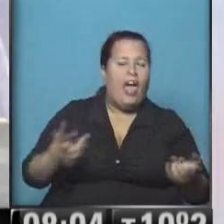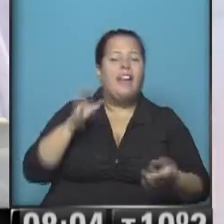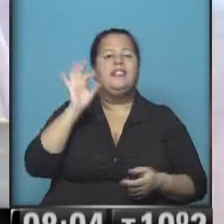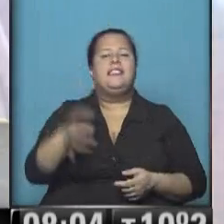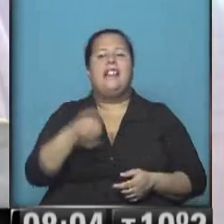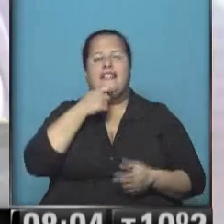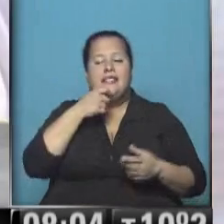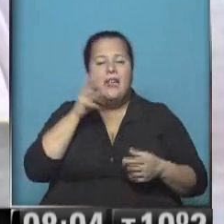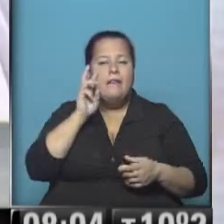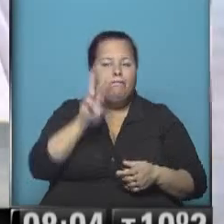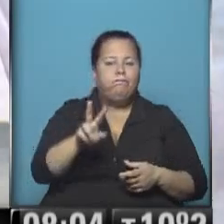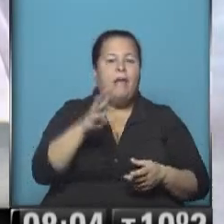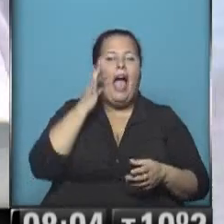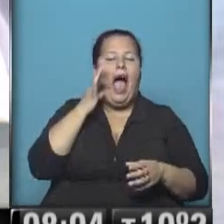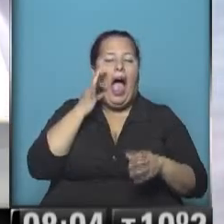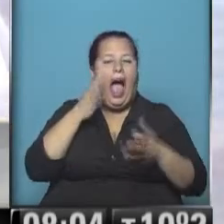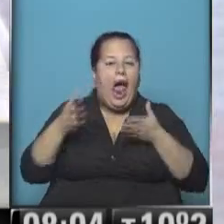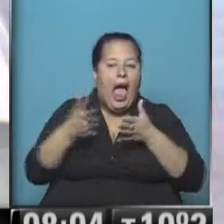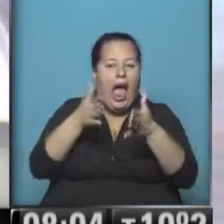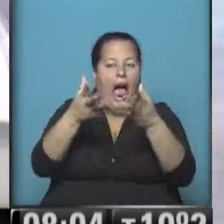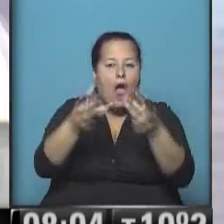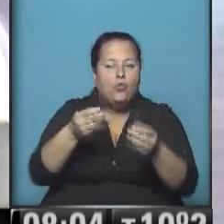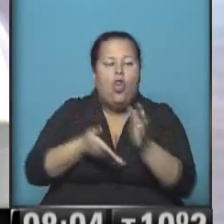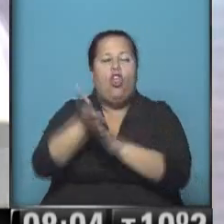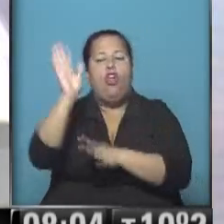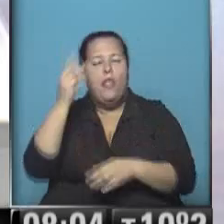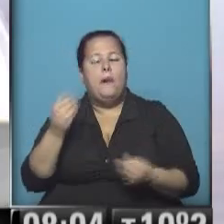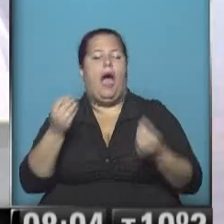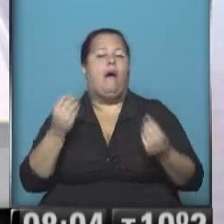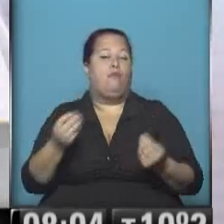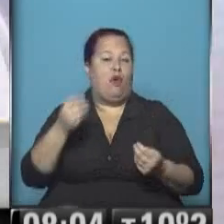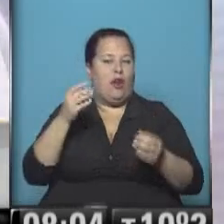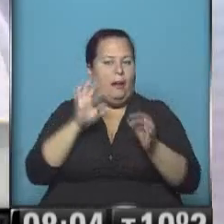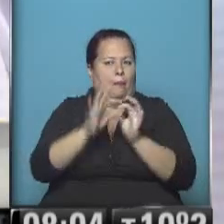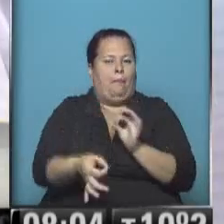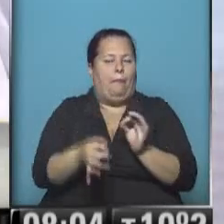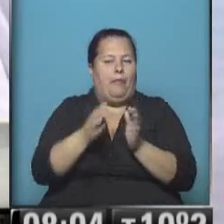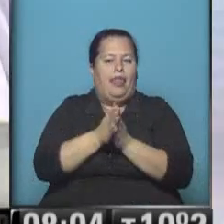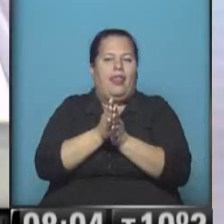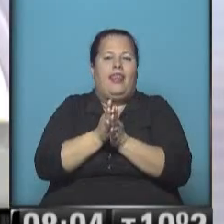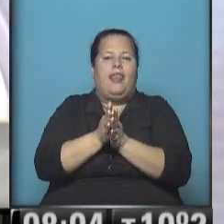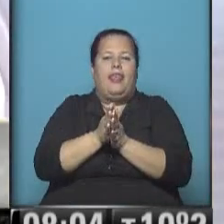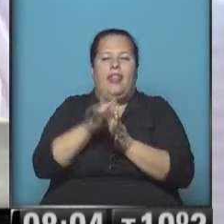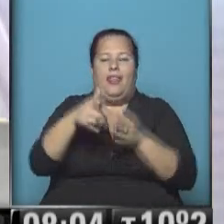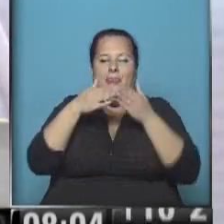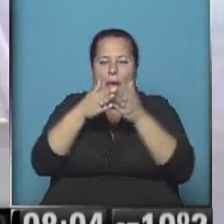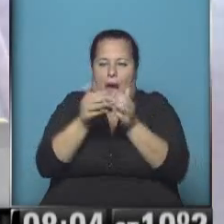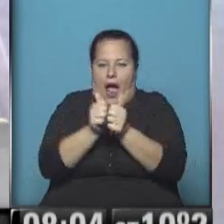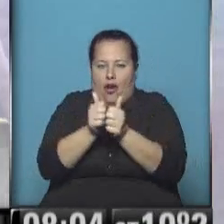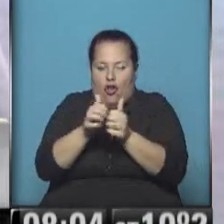sabe si la pudieron por lo menos en caminar hacia el destino porque estaba bien pegadito desde alguna de las embarcaciones